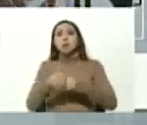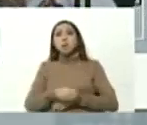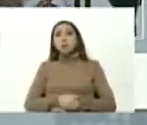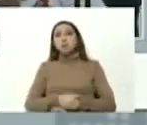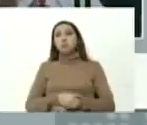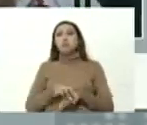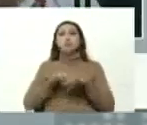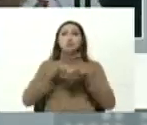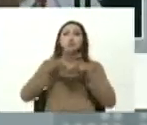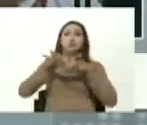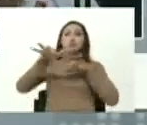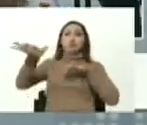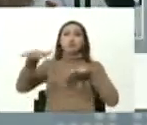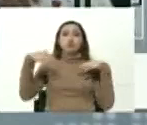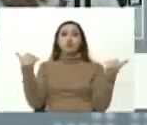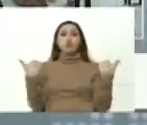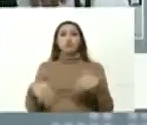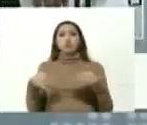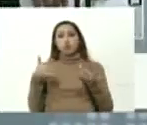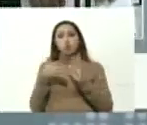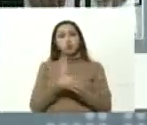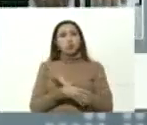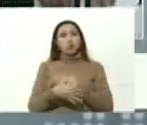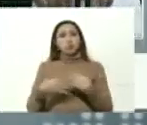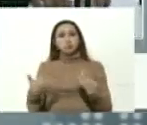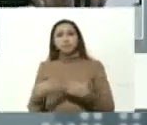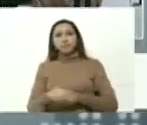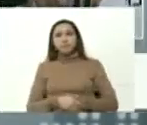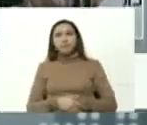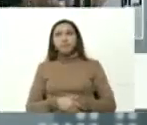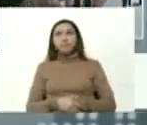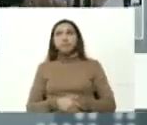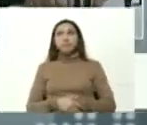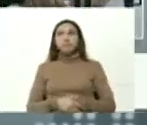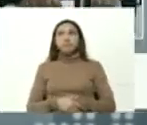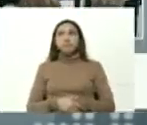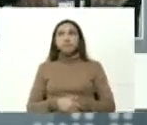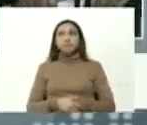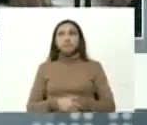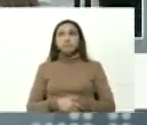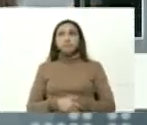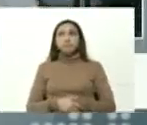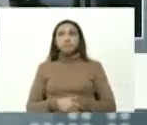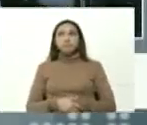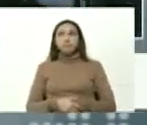Imagínense lo que eso significa, alrededor de 70.000 candidatos